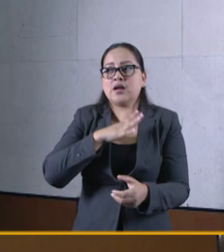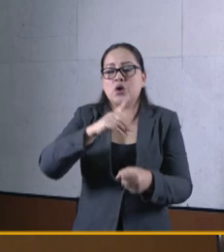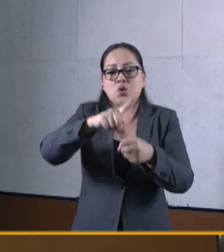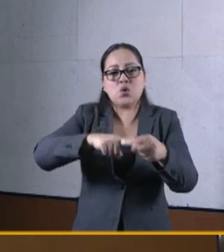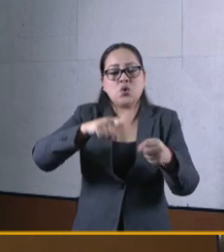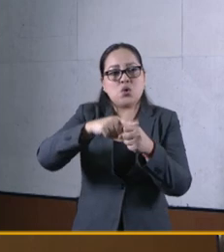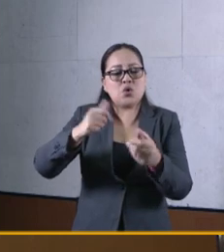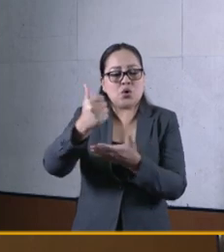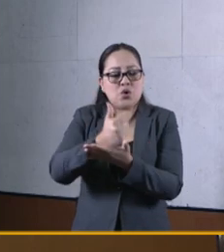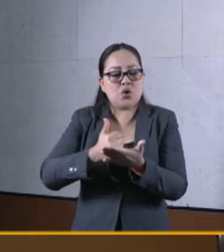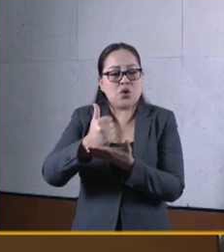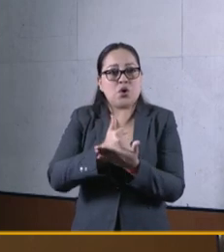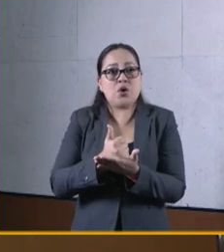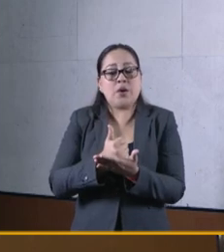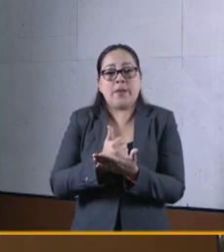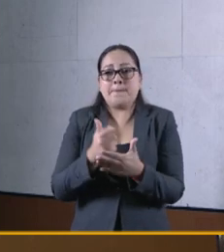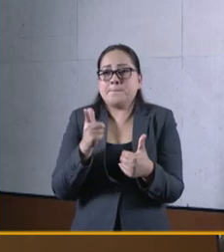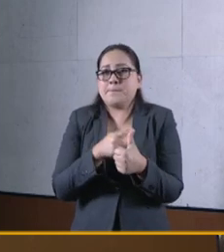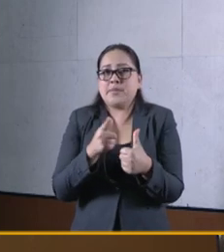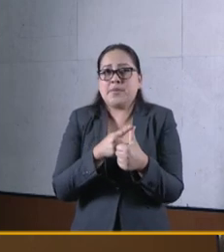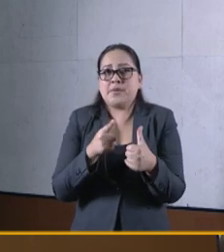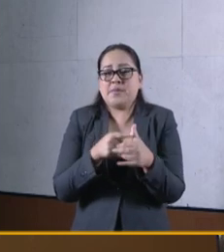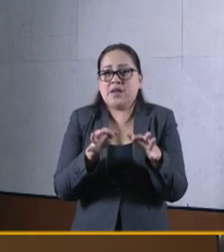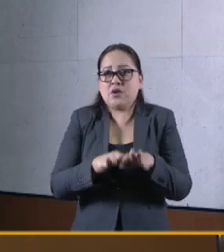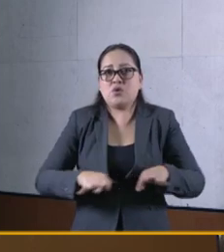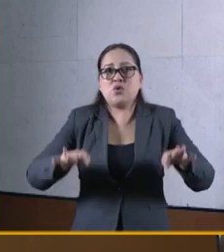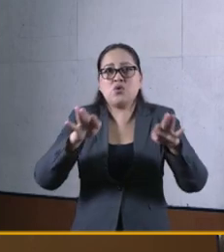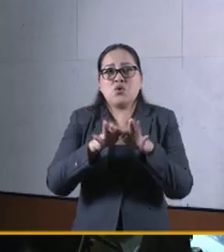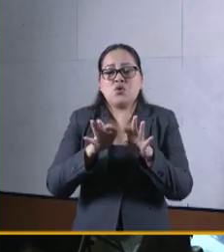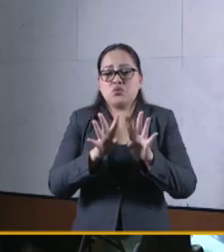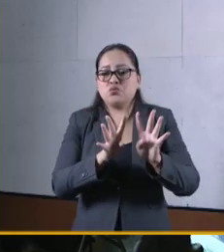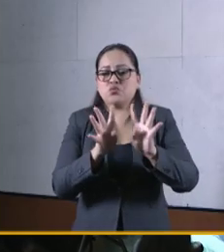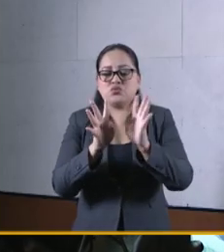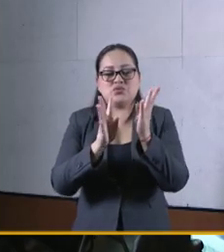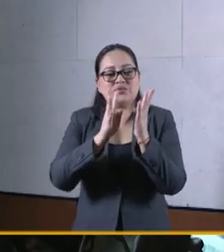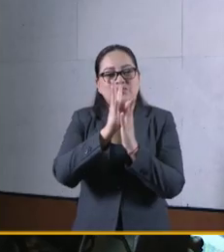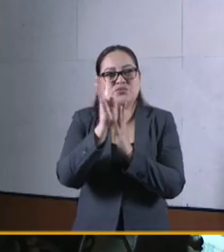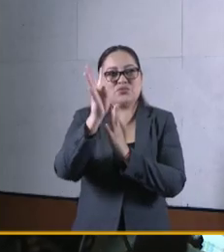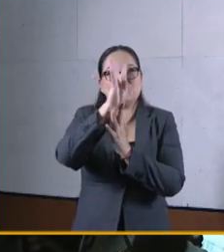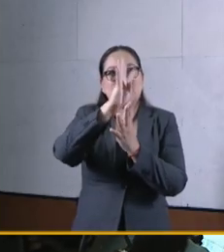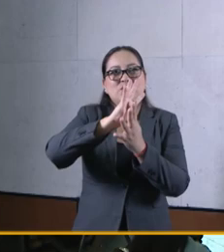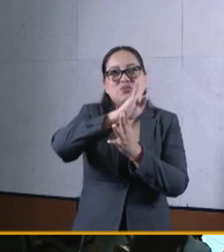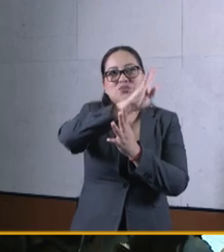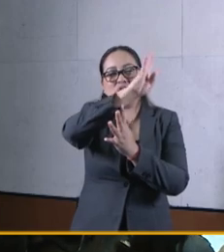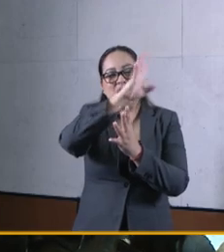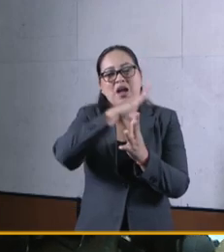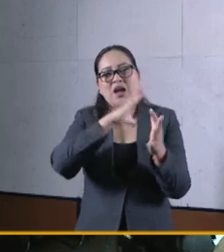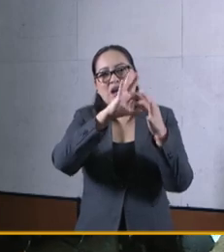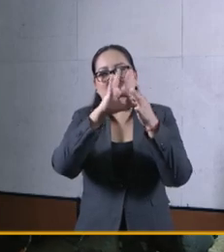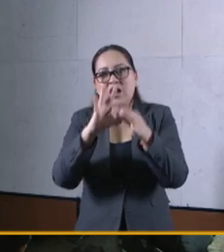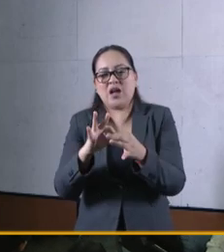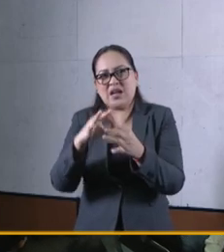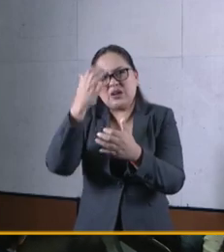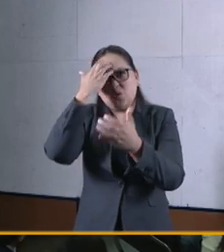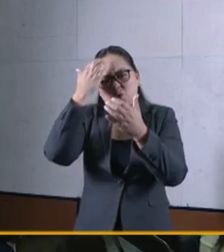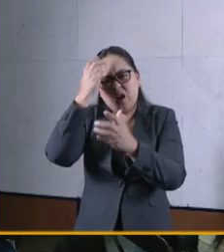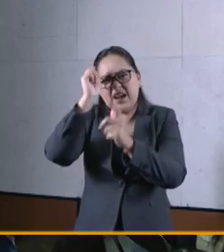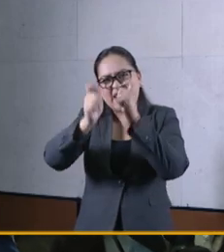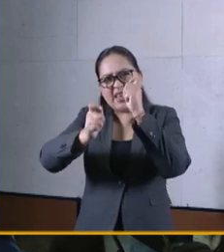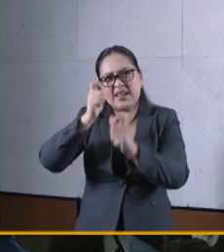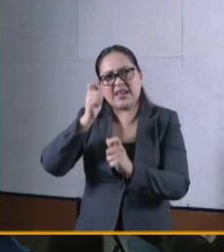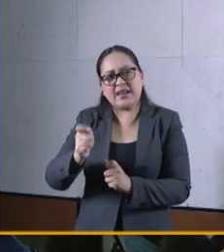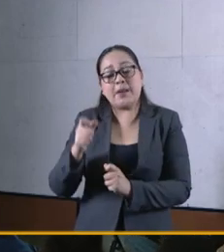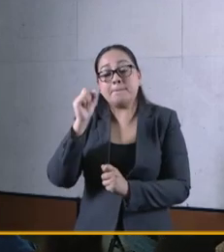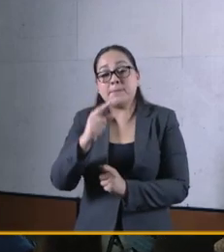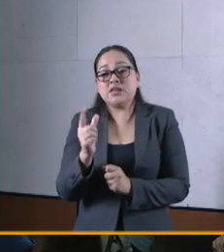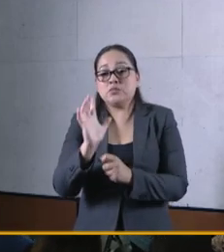del que emergen las ramas del conocimiento que cultivamos y ese árbol simbólico